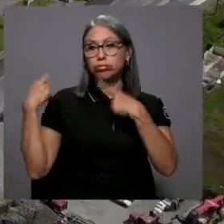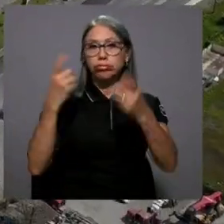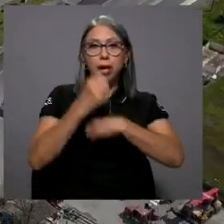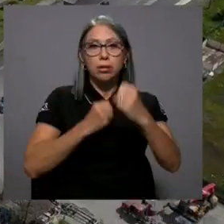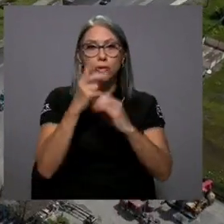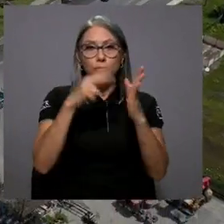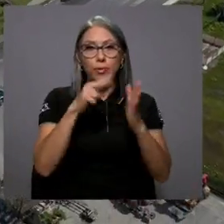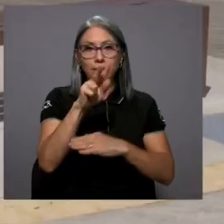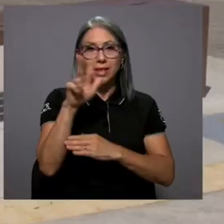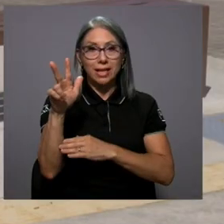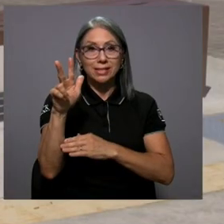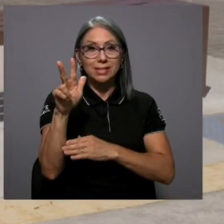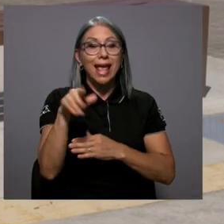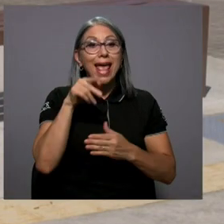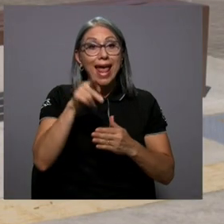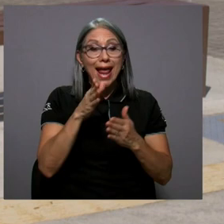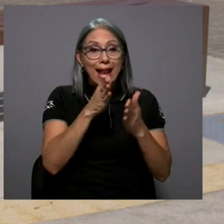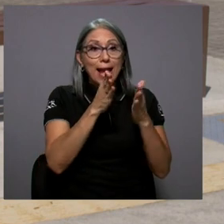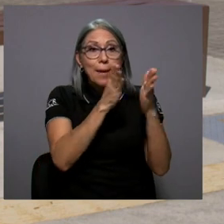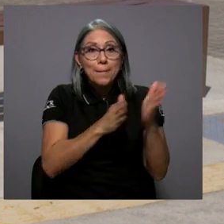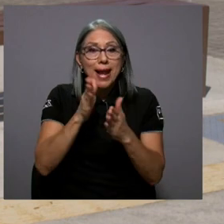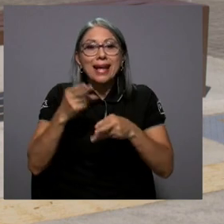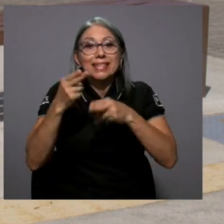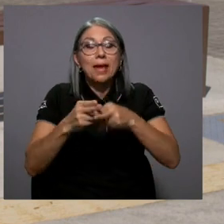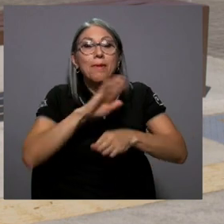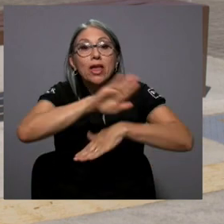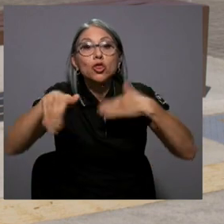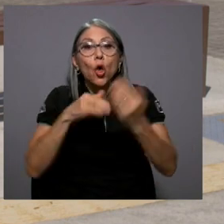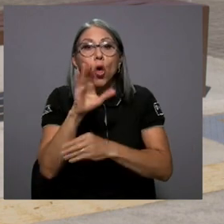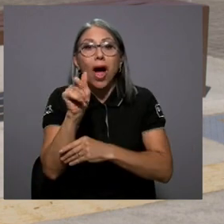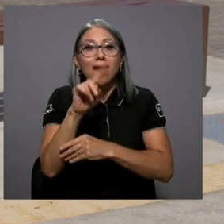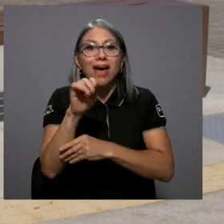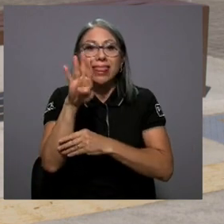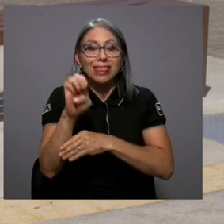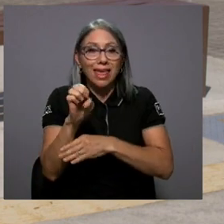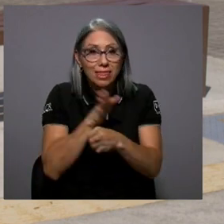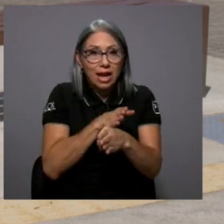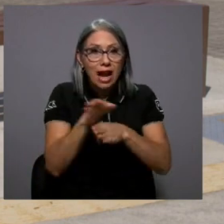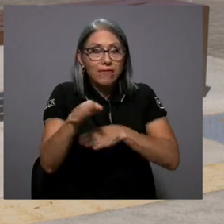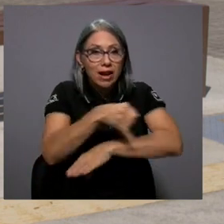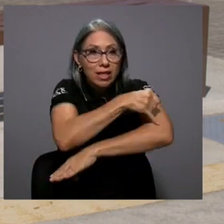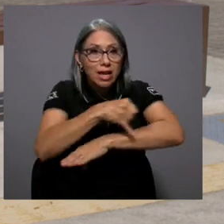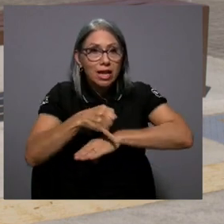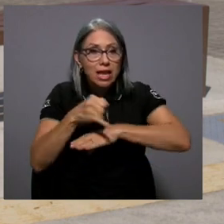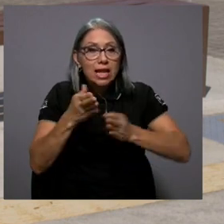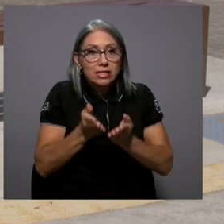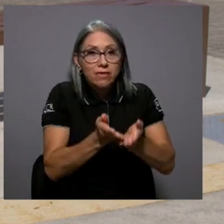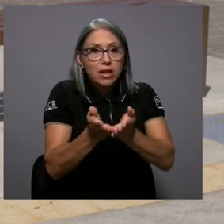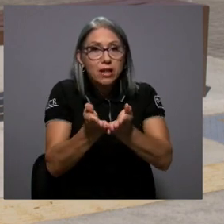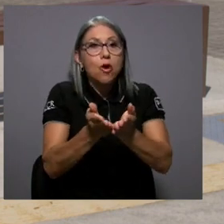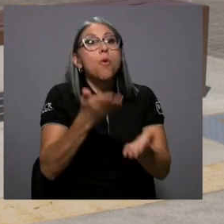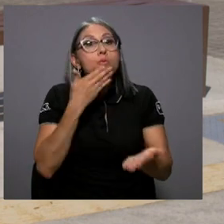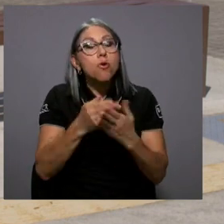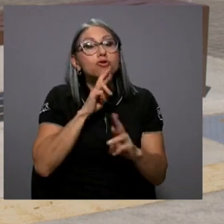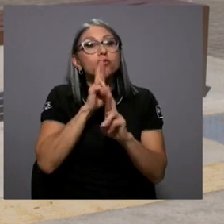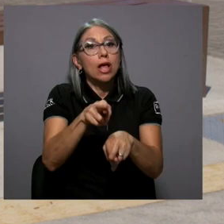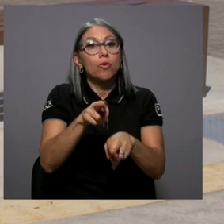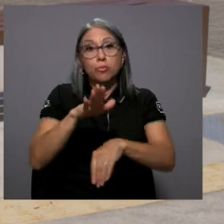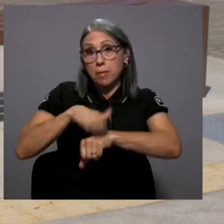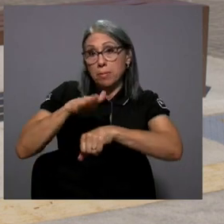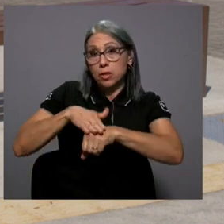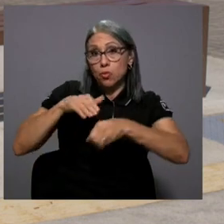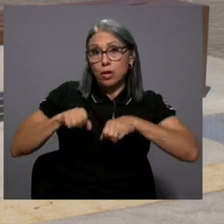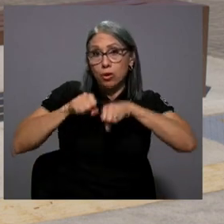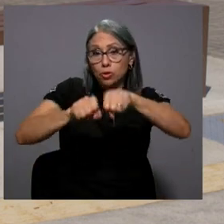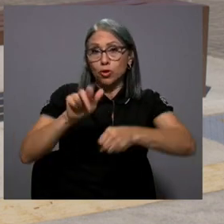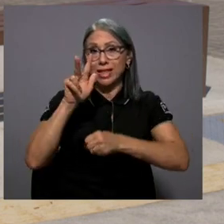Durante el año 2023, el Plan Todo Avante de la carrera en Marina Civil dio importantes resultados, permitiendo la graduación de 3 estudiantes, incluyendo